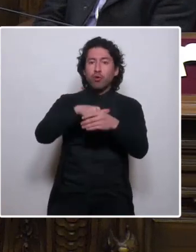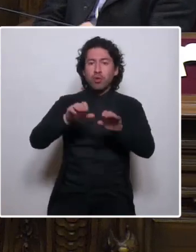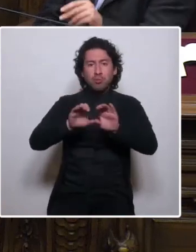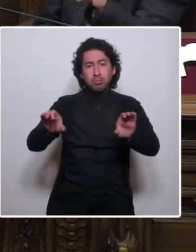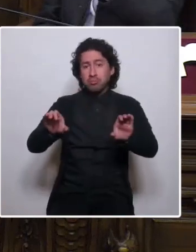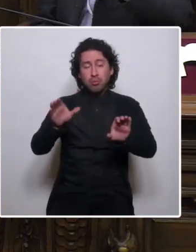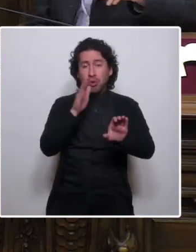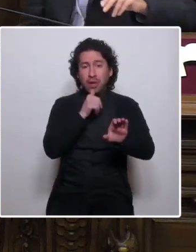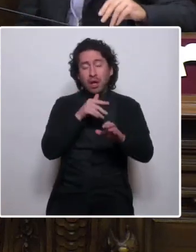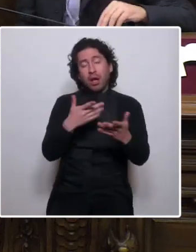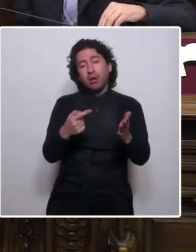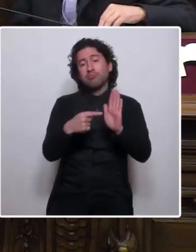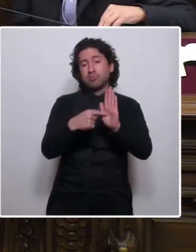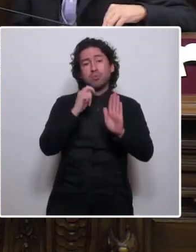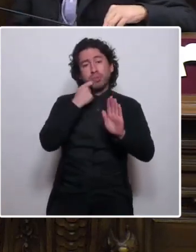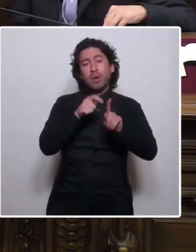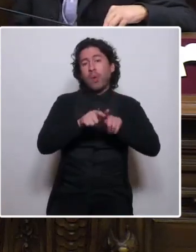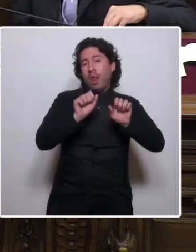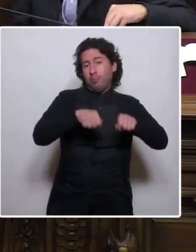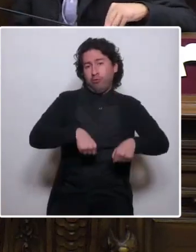también.